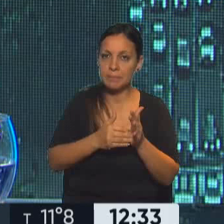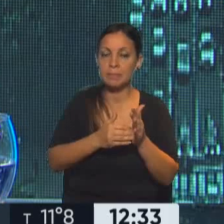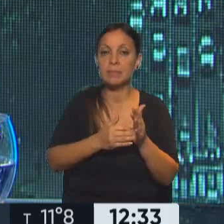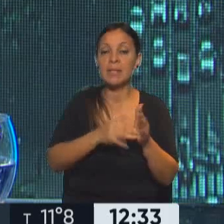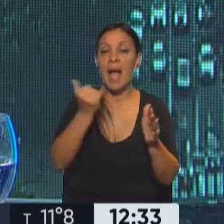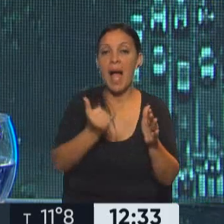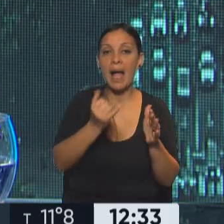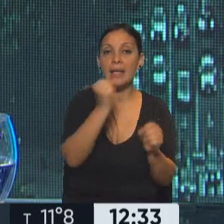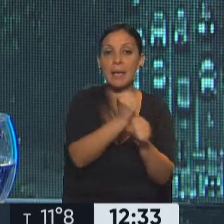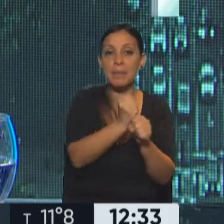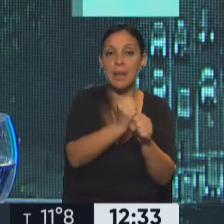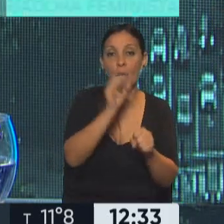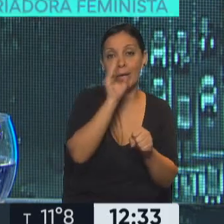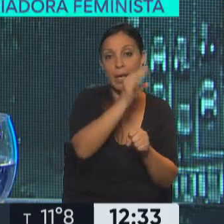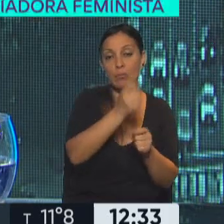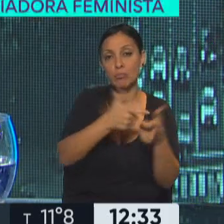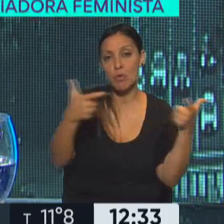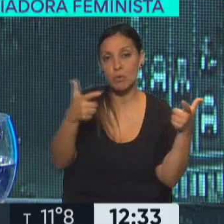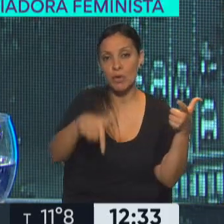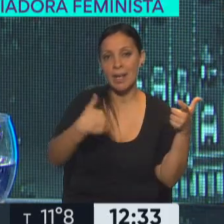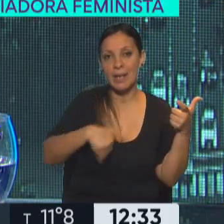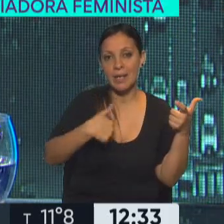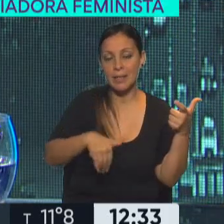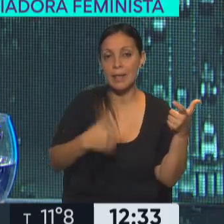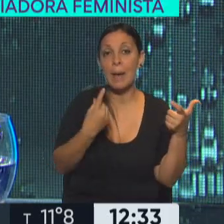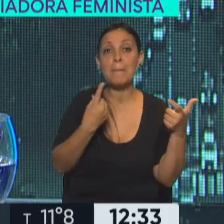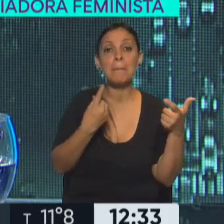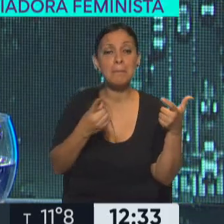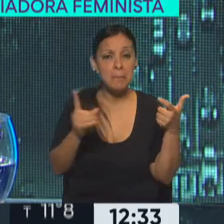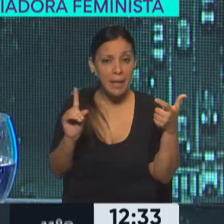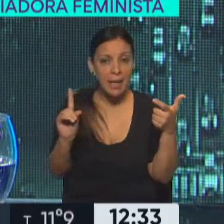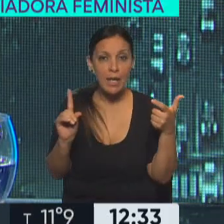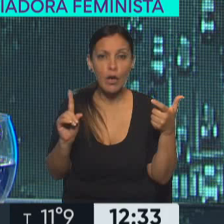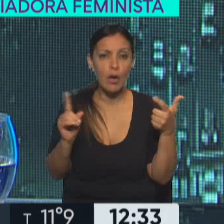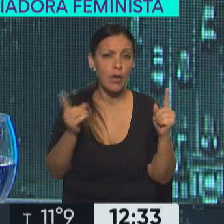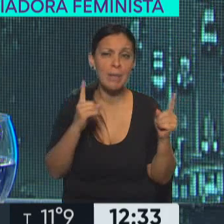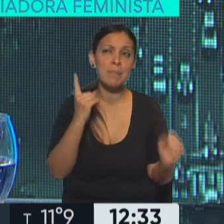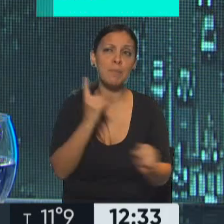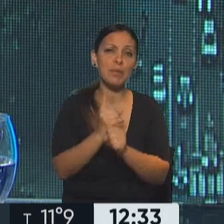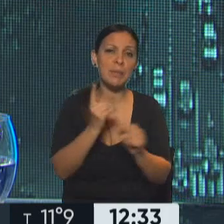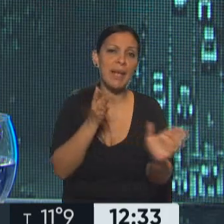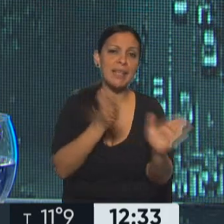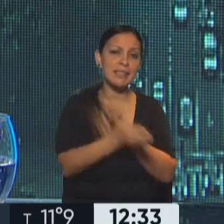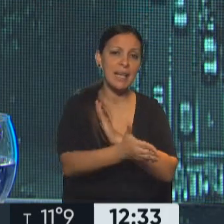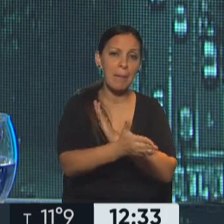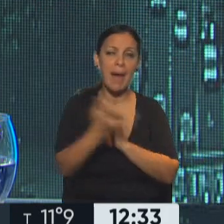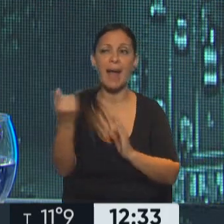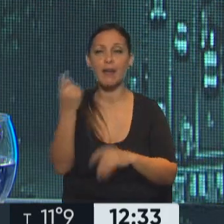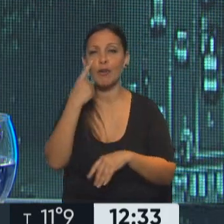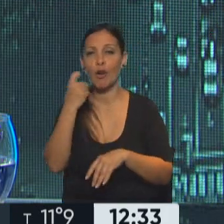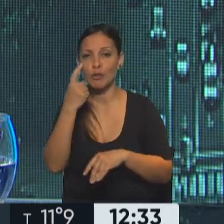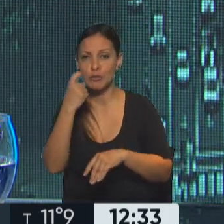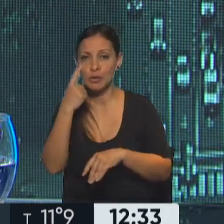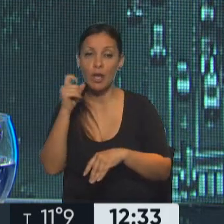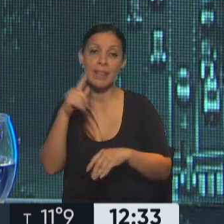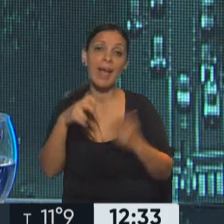empleo informal es grande en la Argentina, pero no hay nadie que pueda ahí escapar a la observación y vigilancia sensata